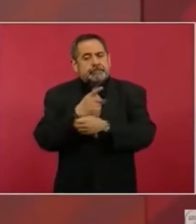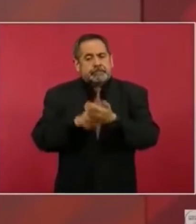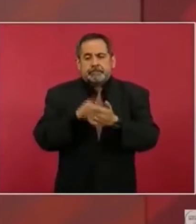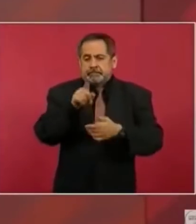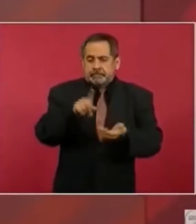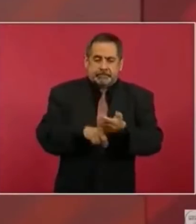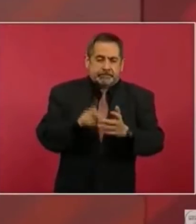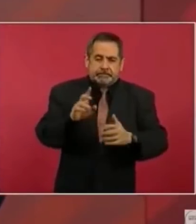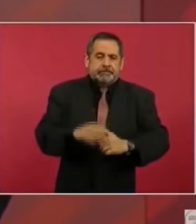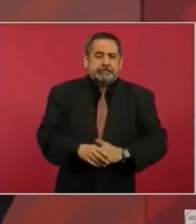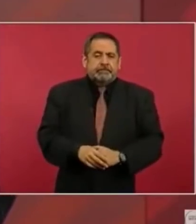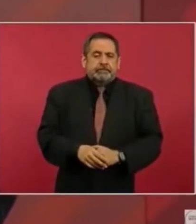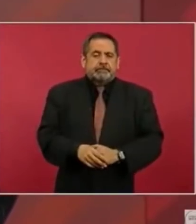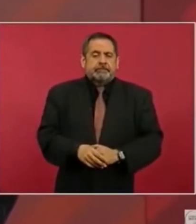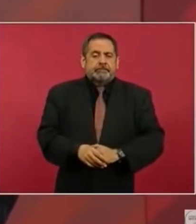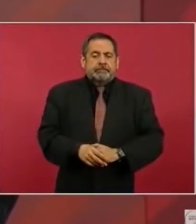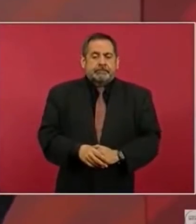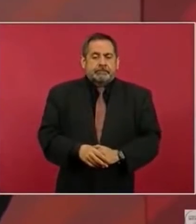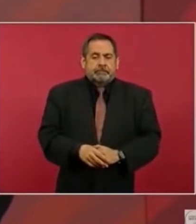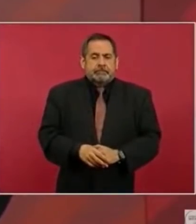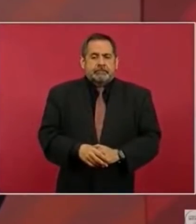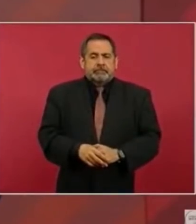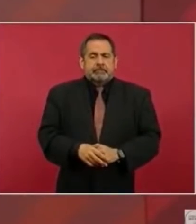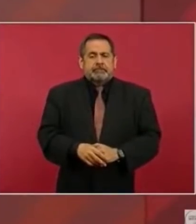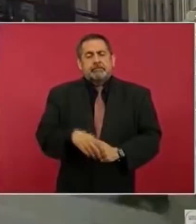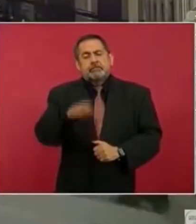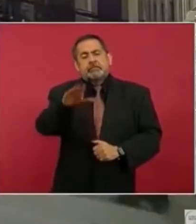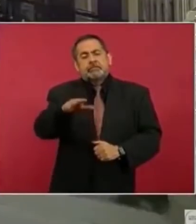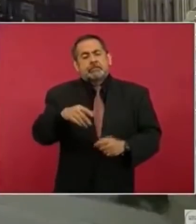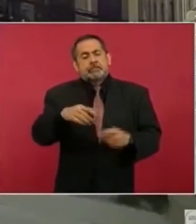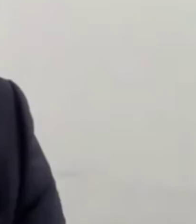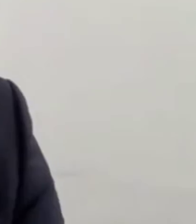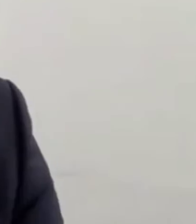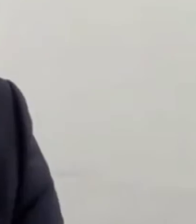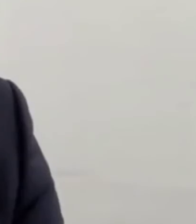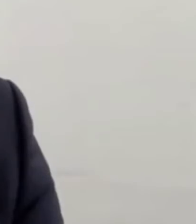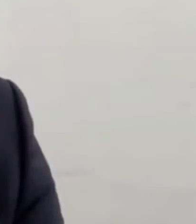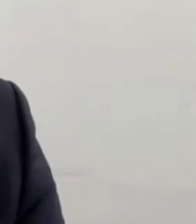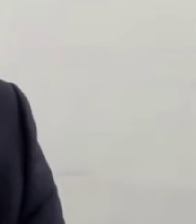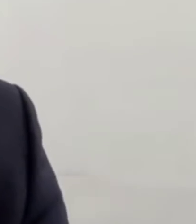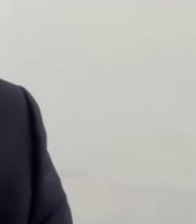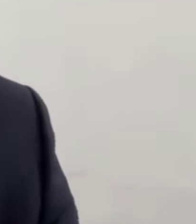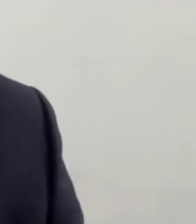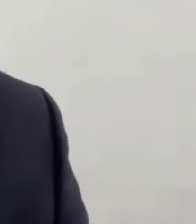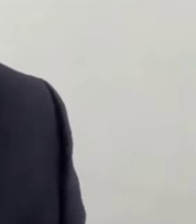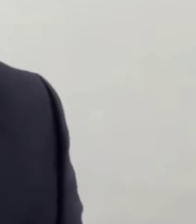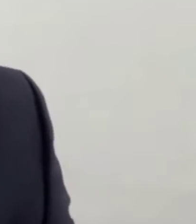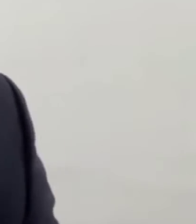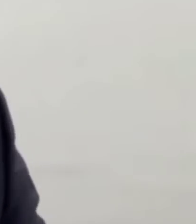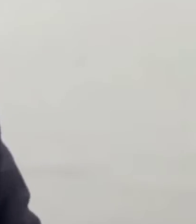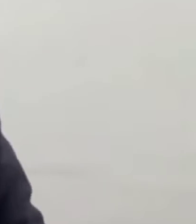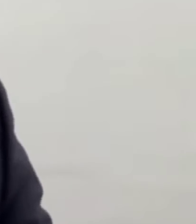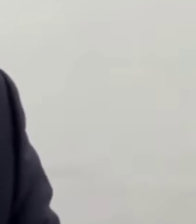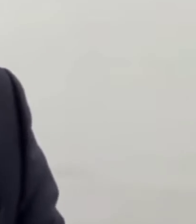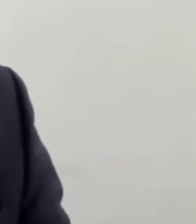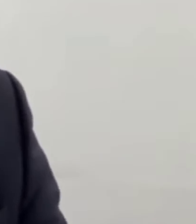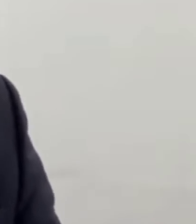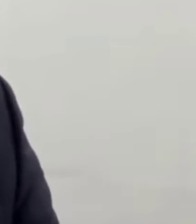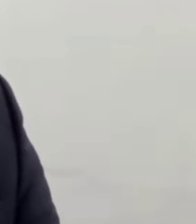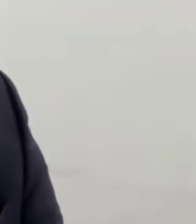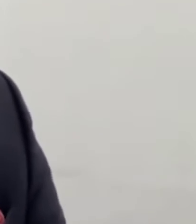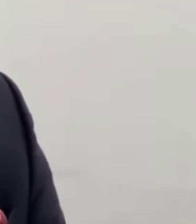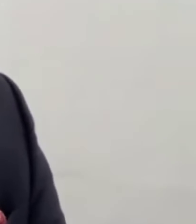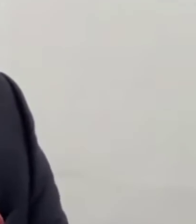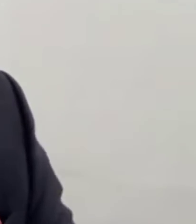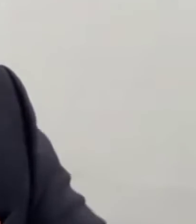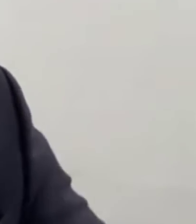que está sucediendo. Presidente, pero bueno, si me lo permite. Qué duras las palabras del presidente Andrés Manuel López Obrador,